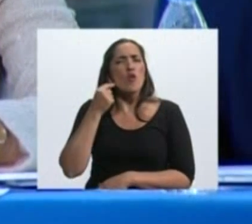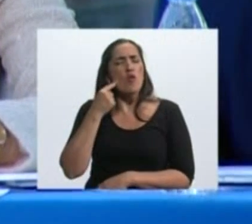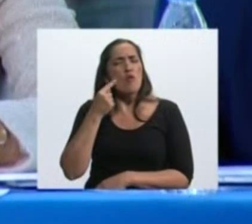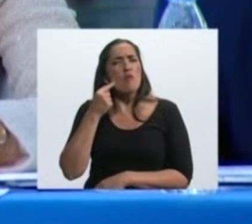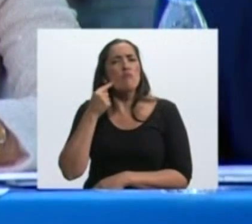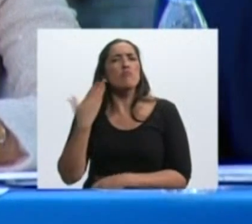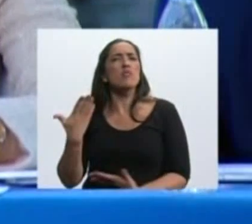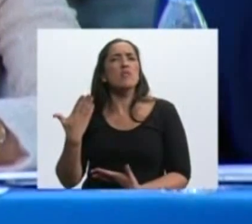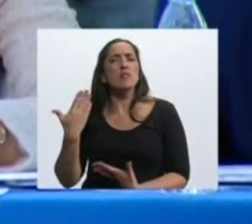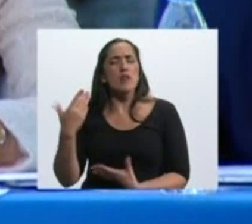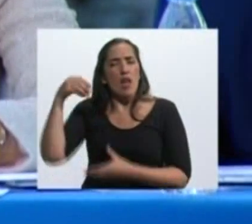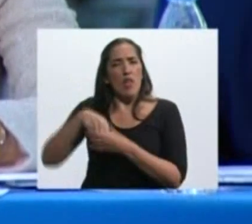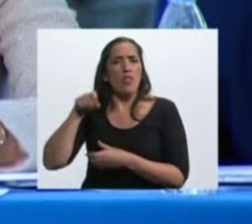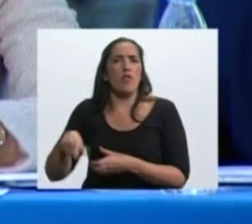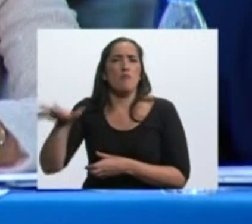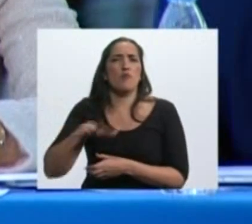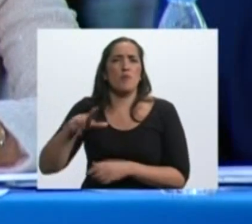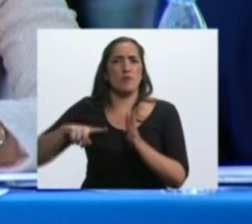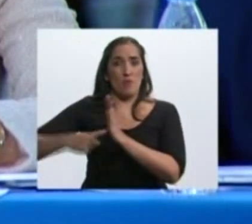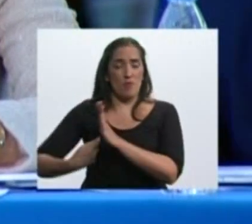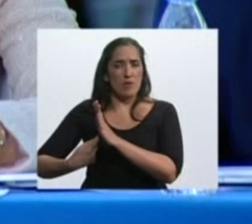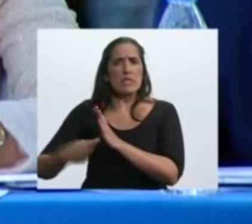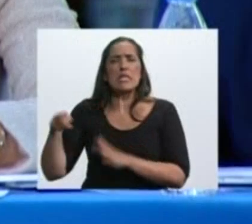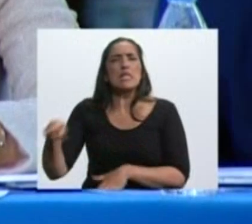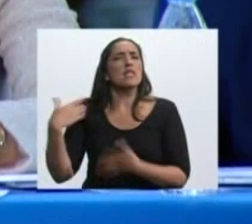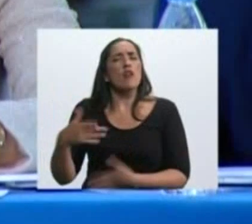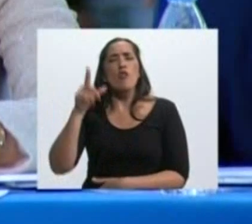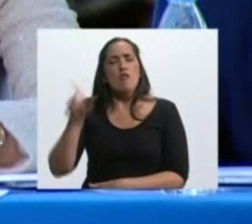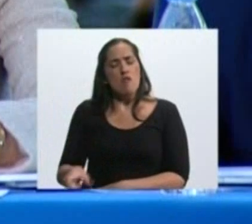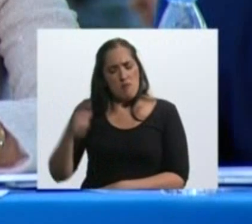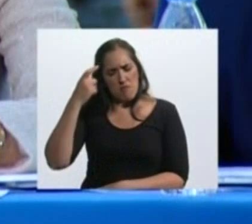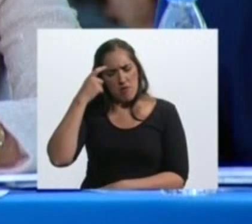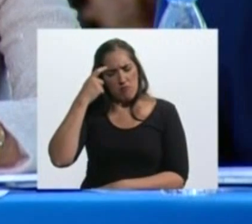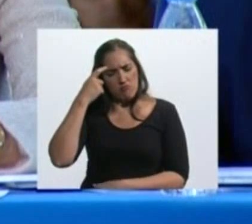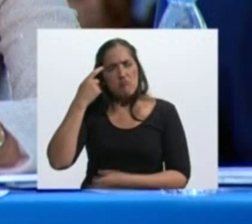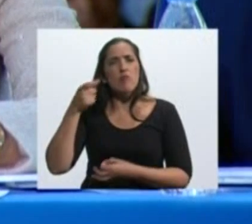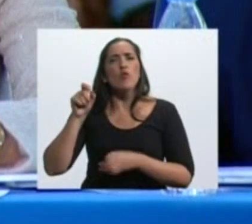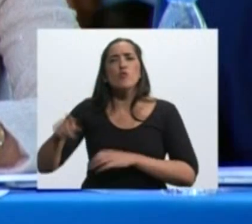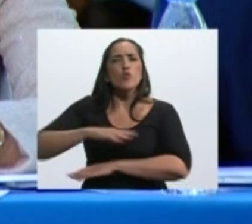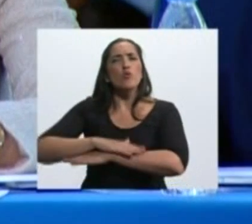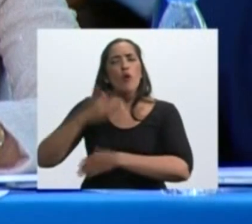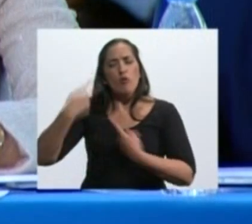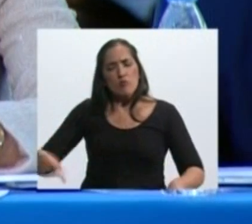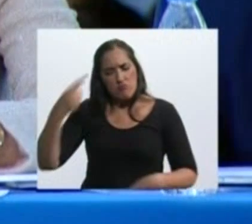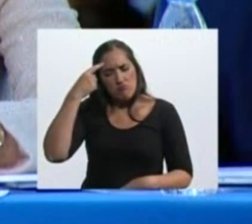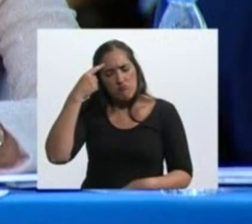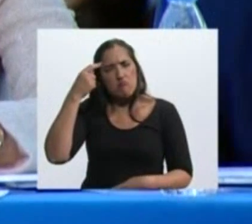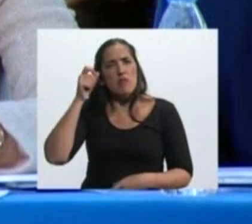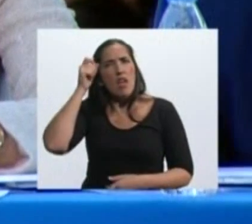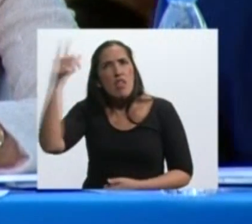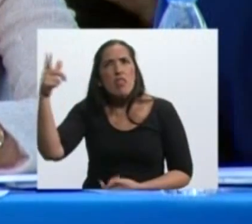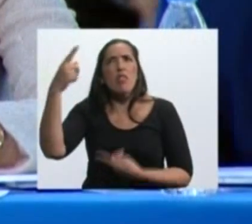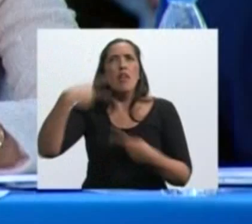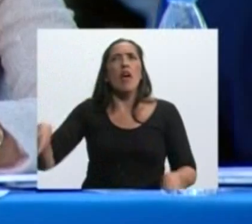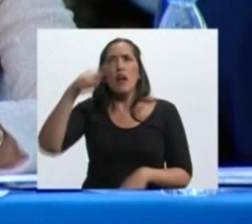conservadurismo popular de la provincia de Buenos Aires, pero fue un hombre muy coherente con todo lo que significaba lo